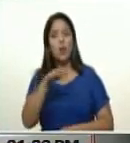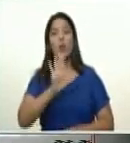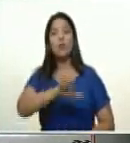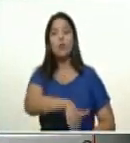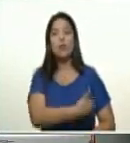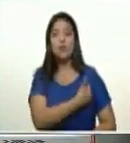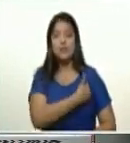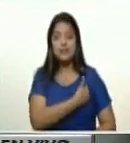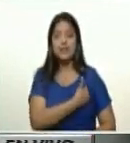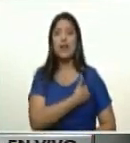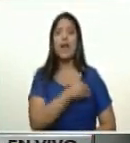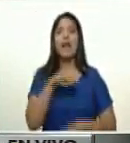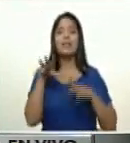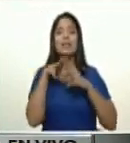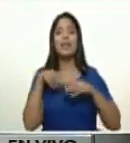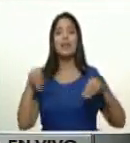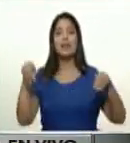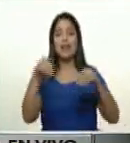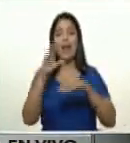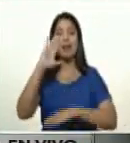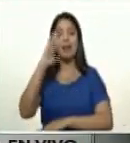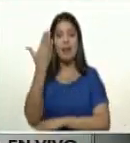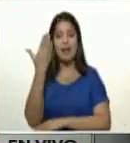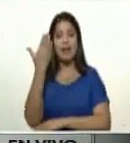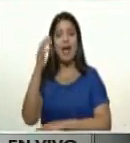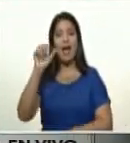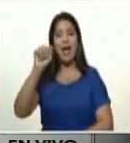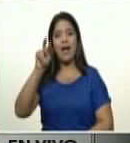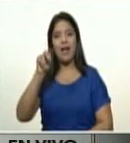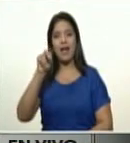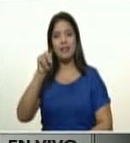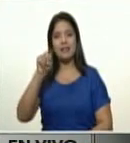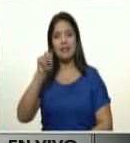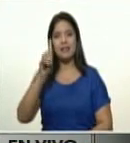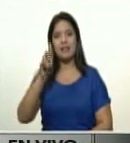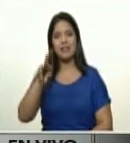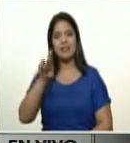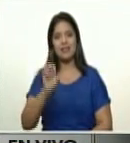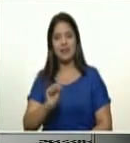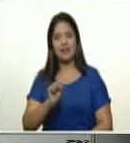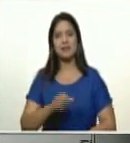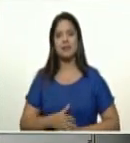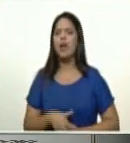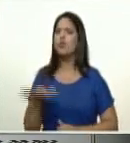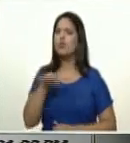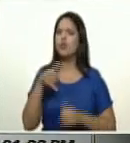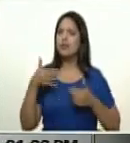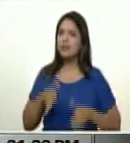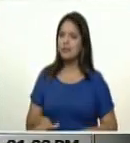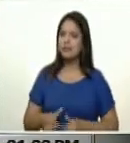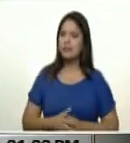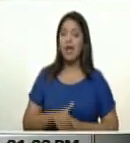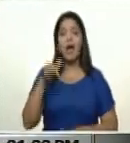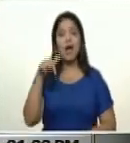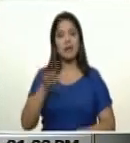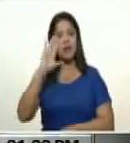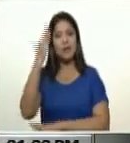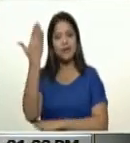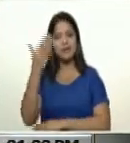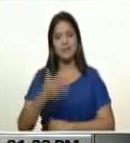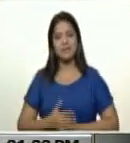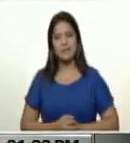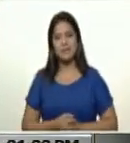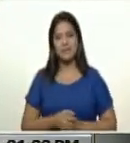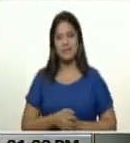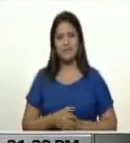Universidad Politécnica Territorial de Lara, Andrés Eloy Blanco. Muy bien. ¿Y dónde naciste tú? Acá en Barquisimeto. ¿Y